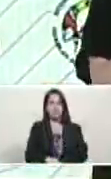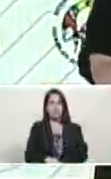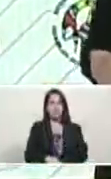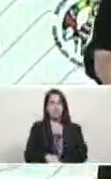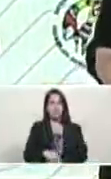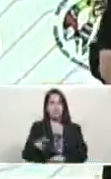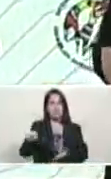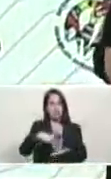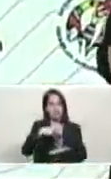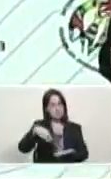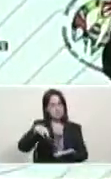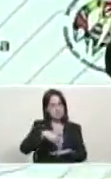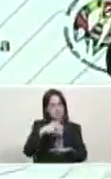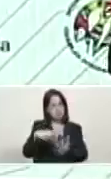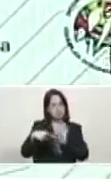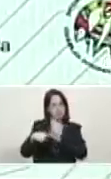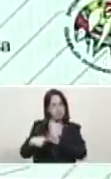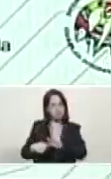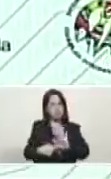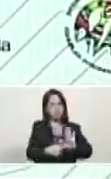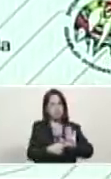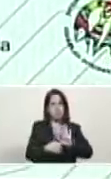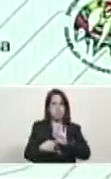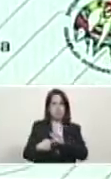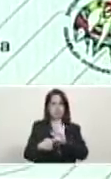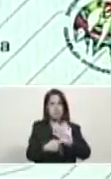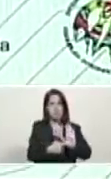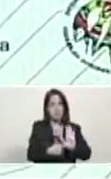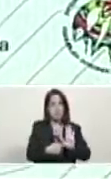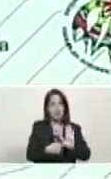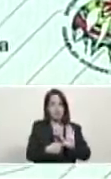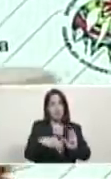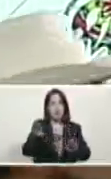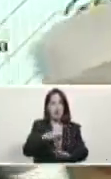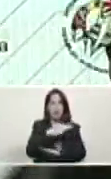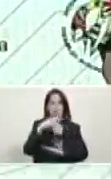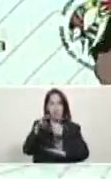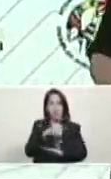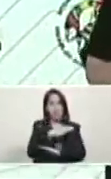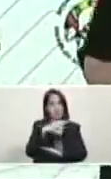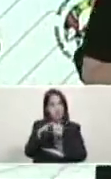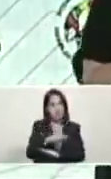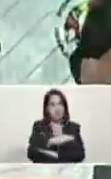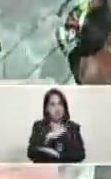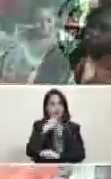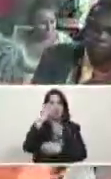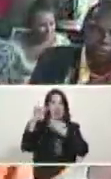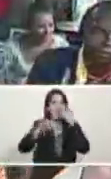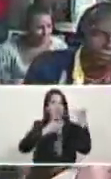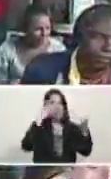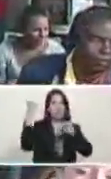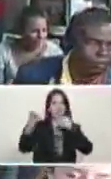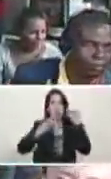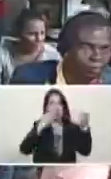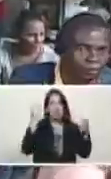por esta interpretación utilidad asignas las delegaciones internacionales